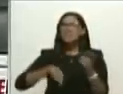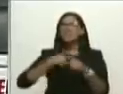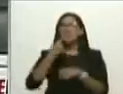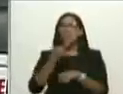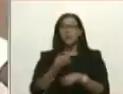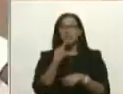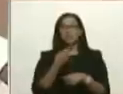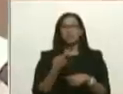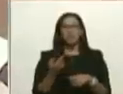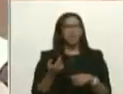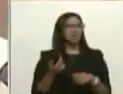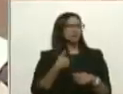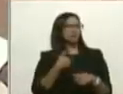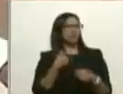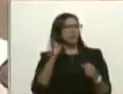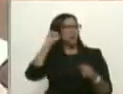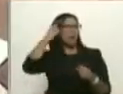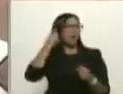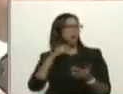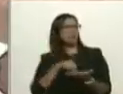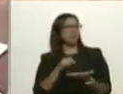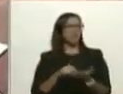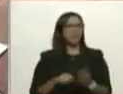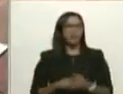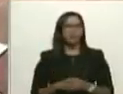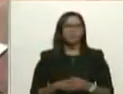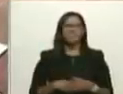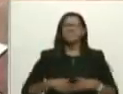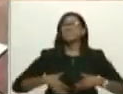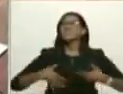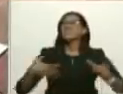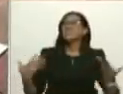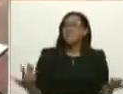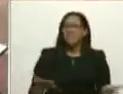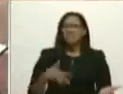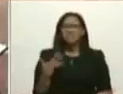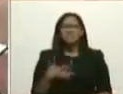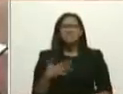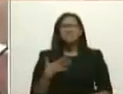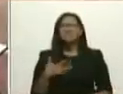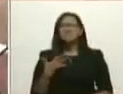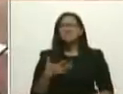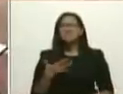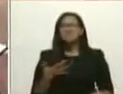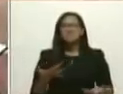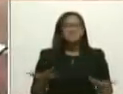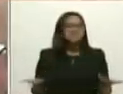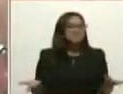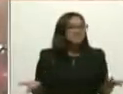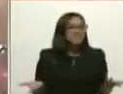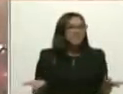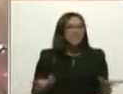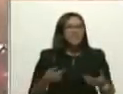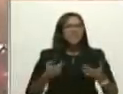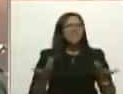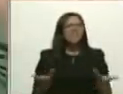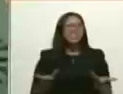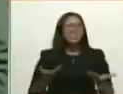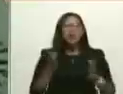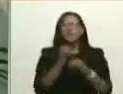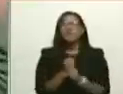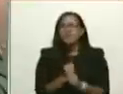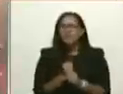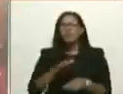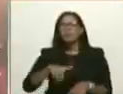te acuerdes a lo que firmaste, qué motivación, qué... seguridad, qué certeza puede